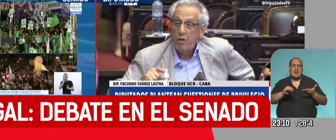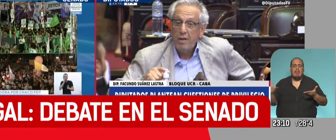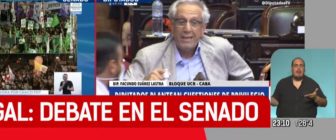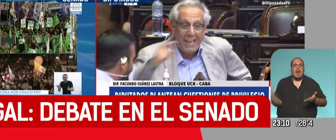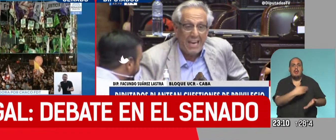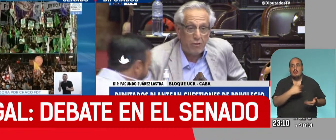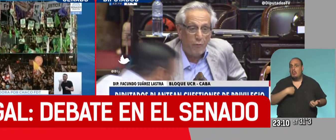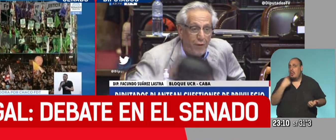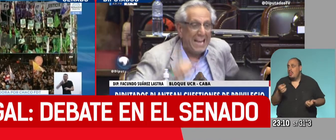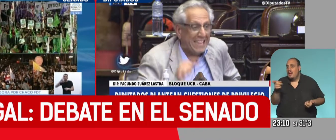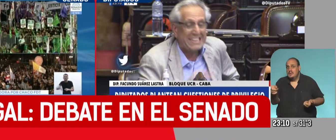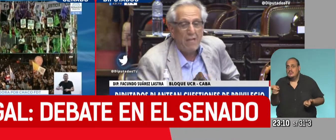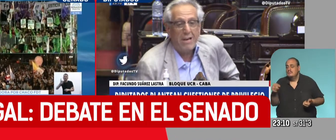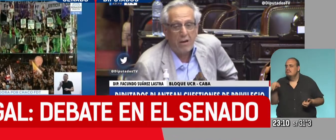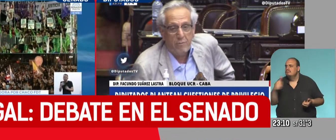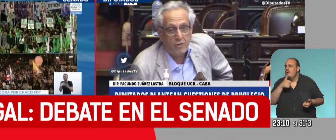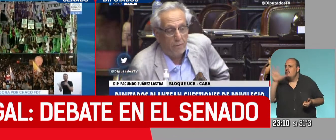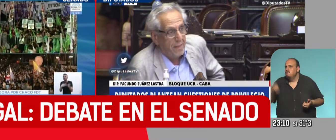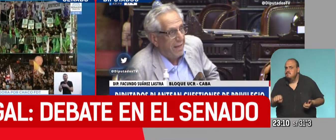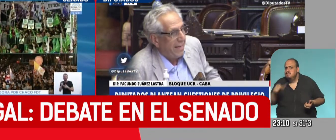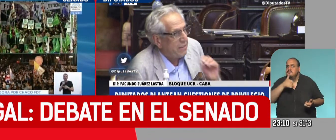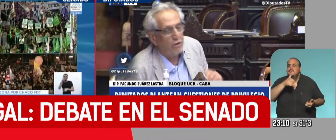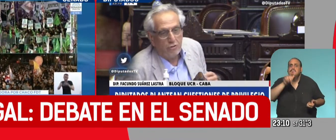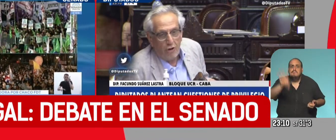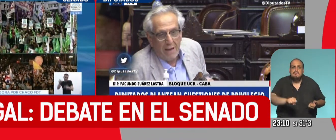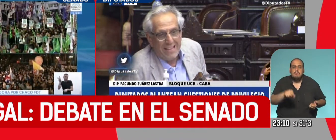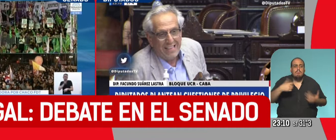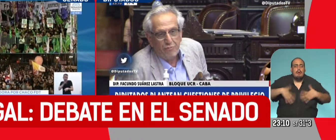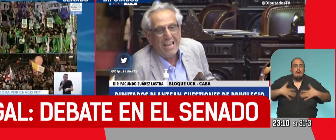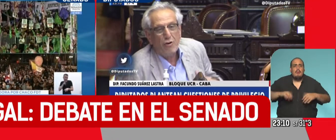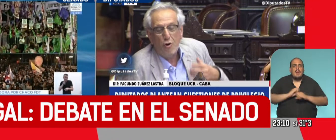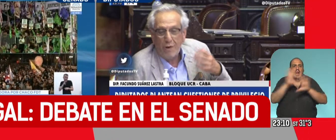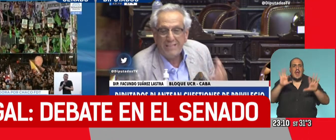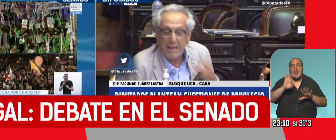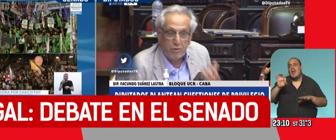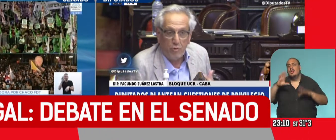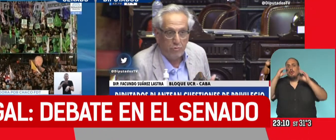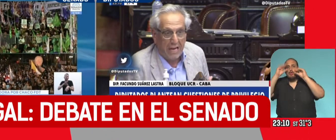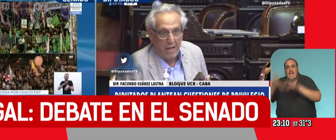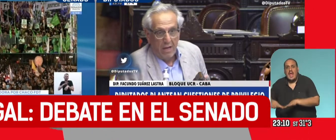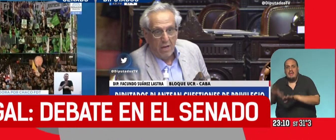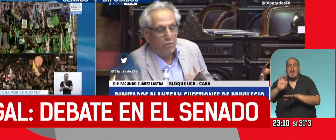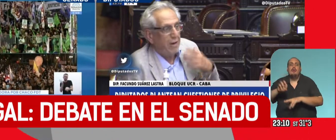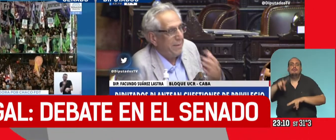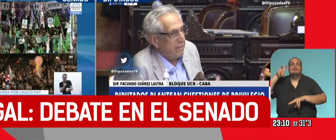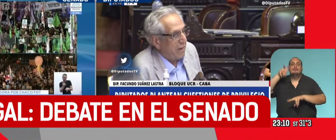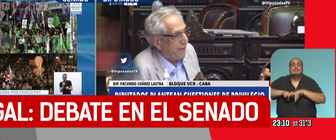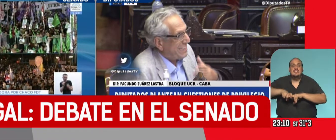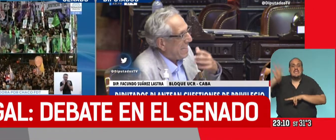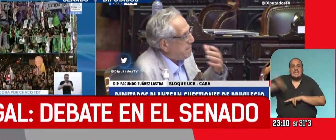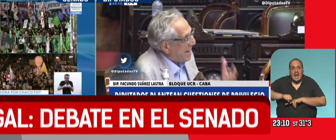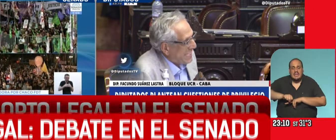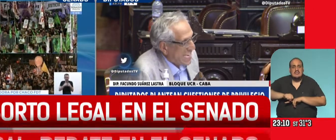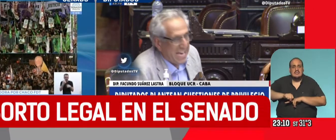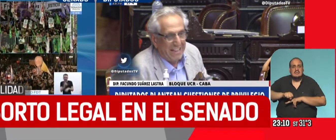les preguntaba si habían llevado algo para hidratarse, ropa clara, si pensaban quedarse toda la noche, si se habían llevado, por ejemplo, una silla para poder sentarse, algo que a